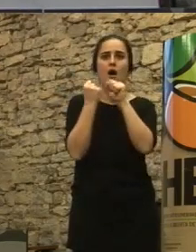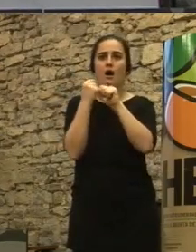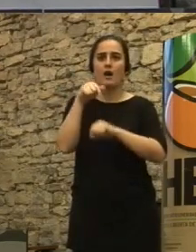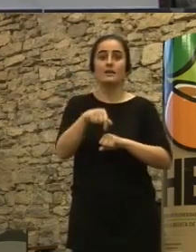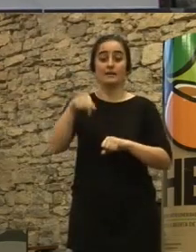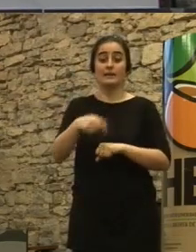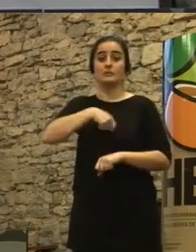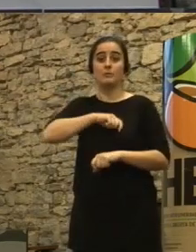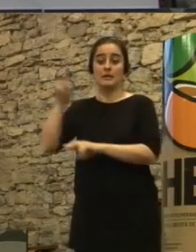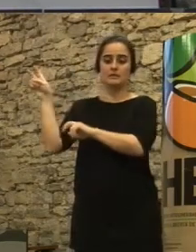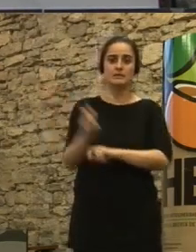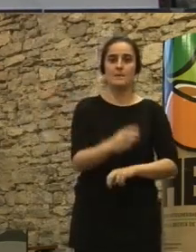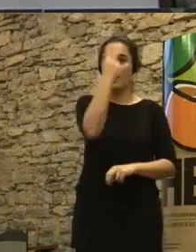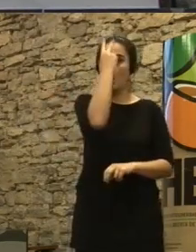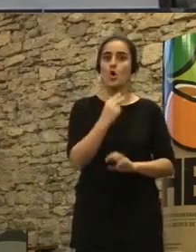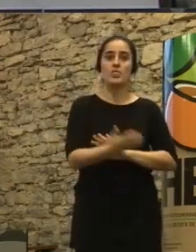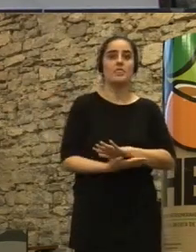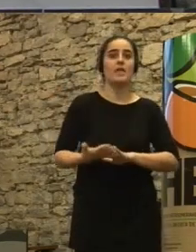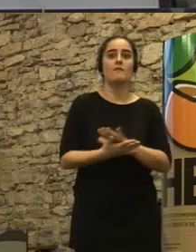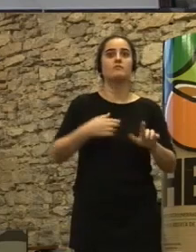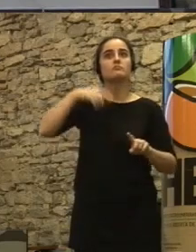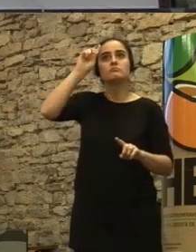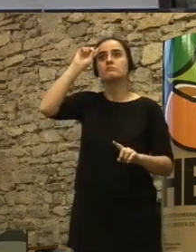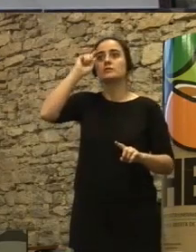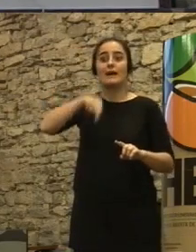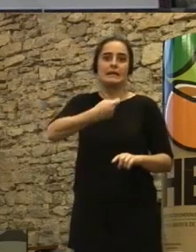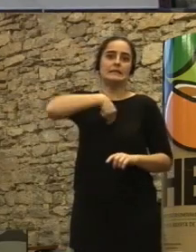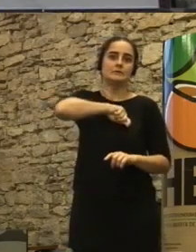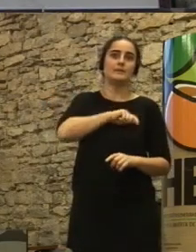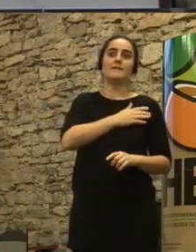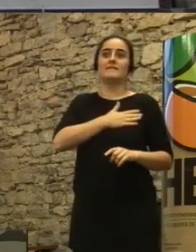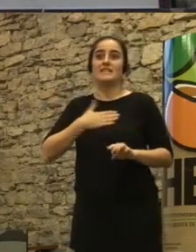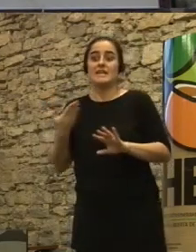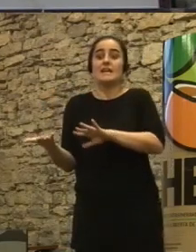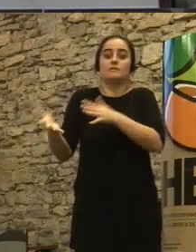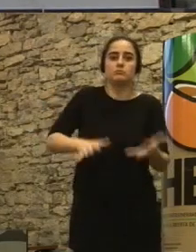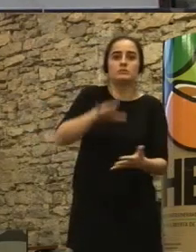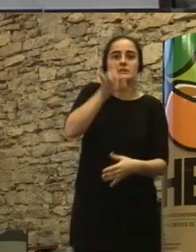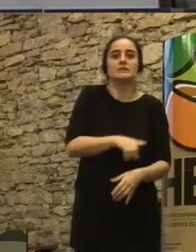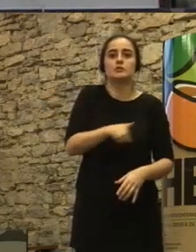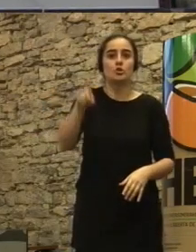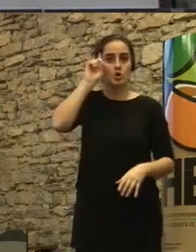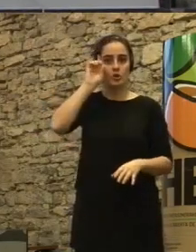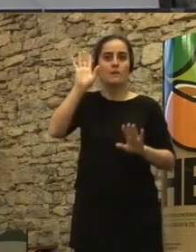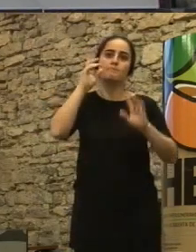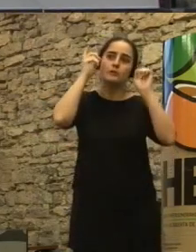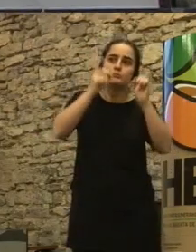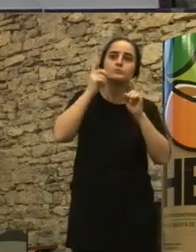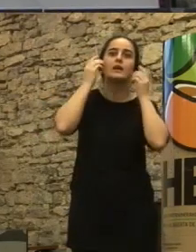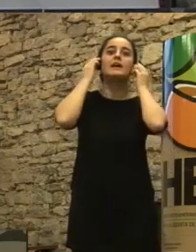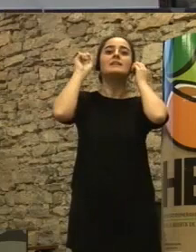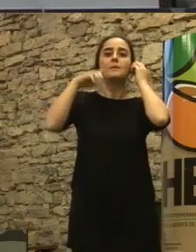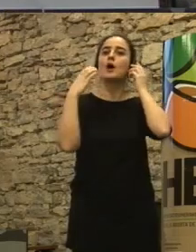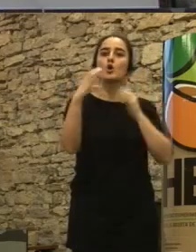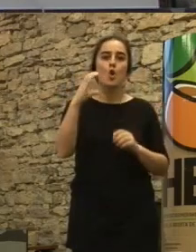la ONCE, que no sé si en España eso se va... Se terminará haciendo o no, pero están en ello, han ido a Colombia y